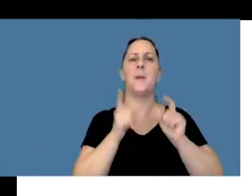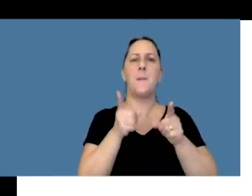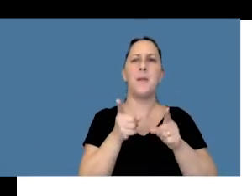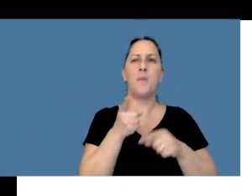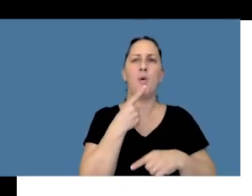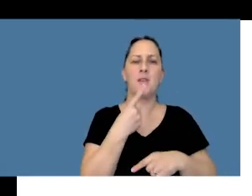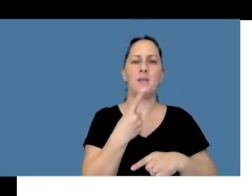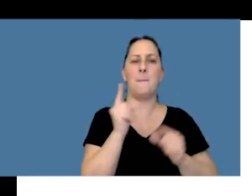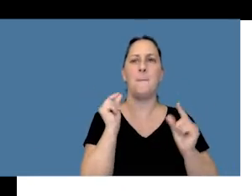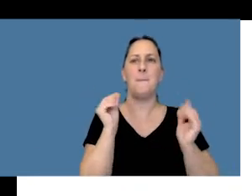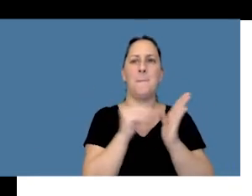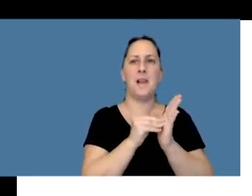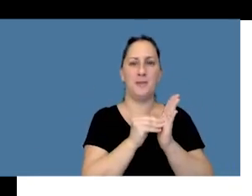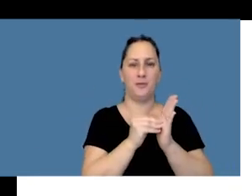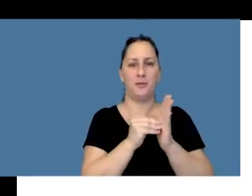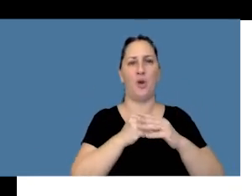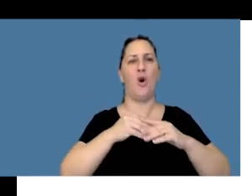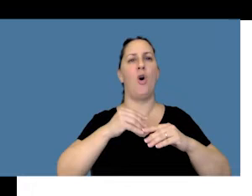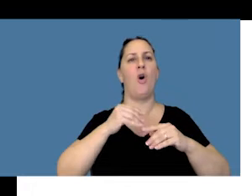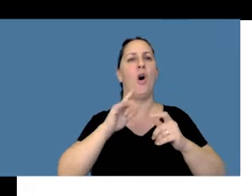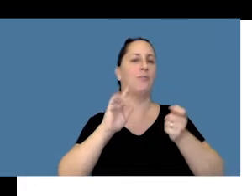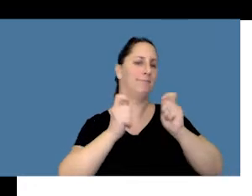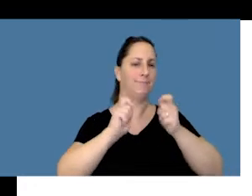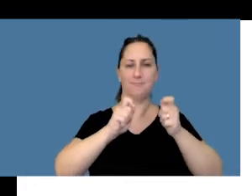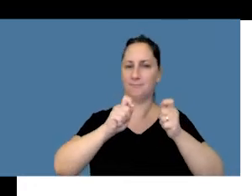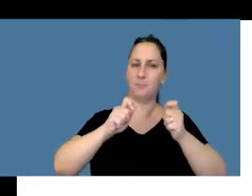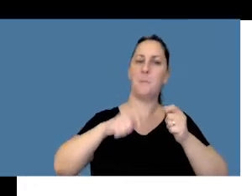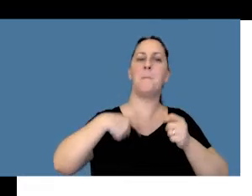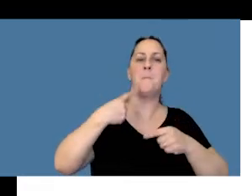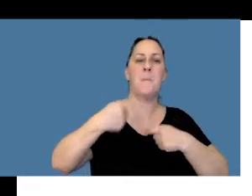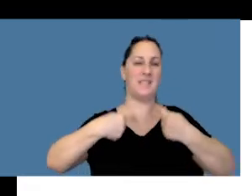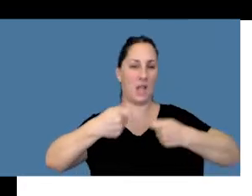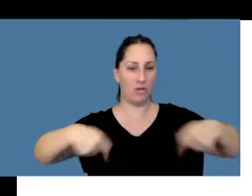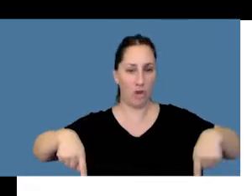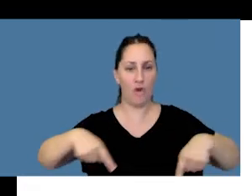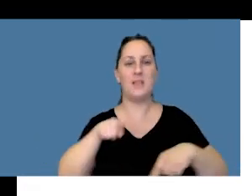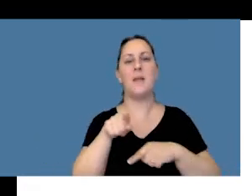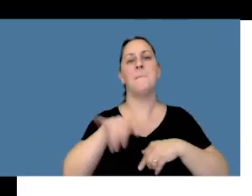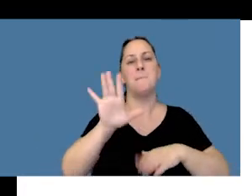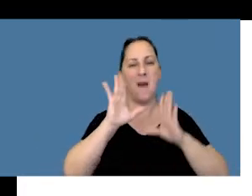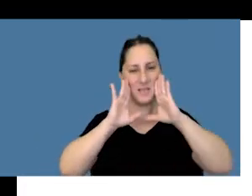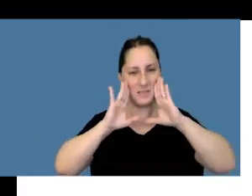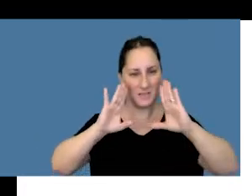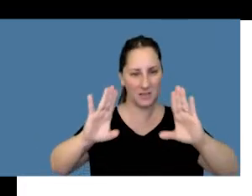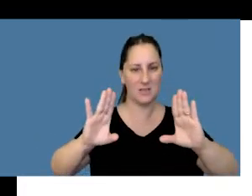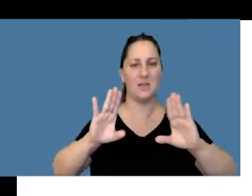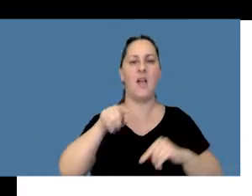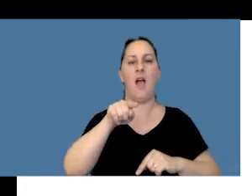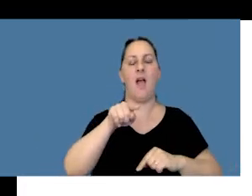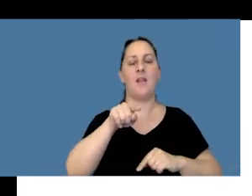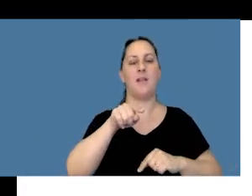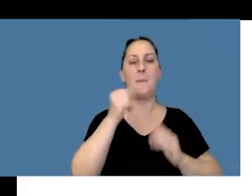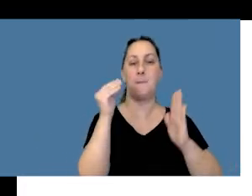los precios, la movilidad de las prestaciones y también, o sea, más abarcativamente, tenemos los precios